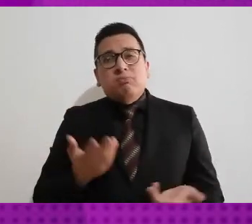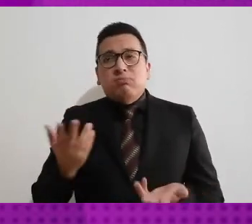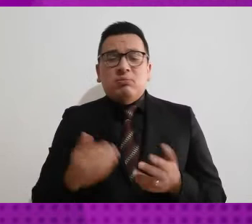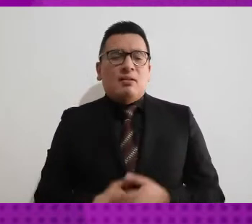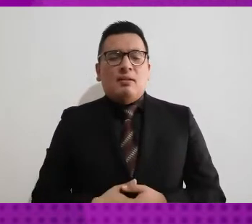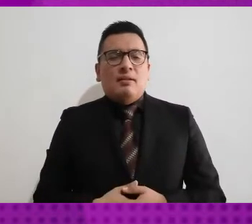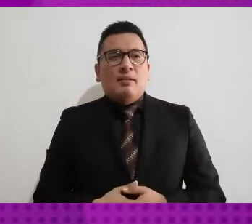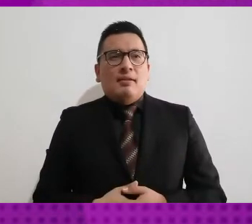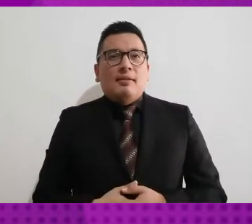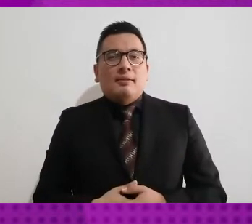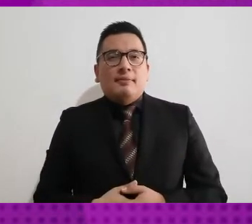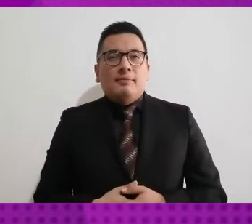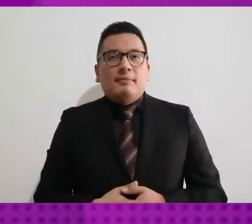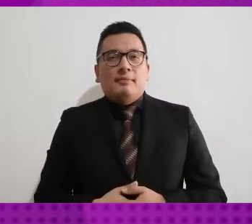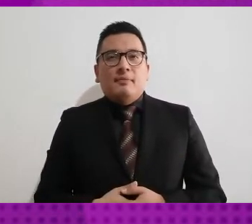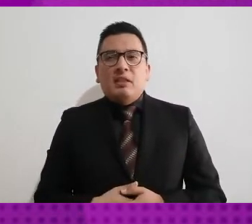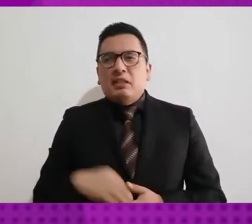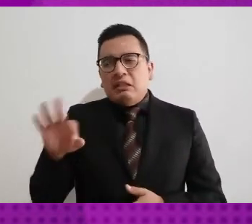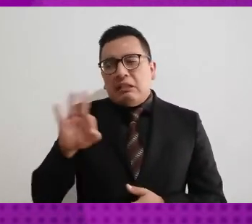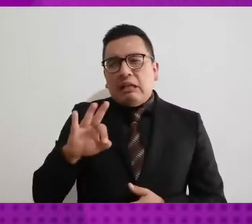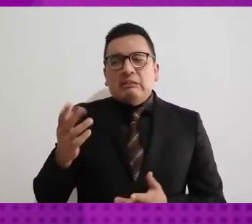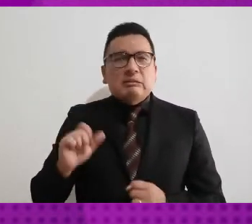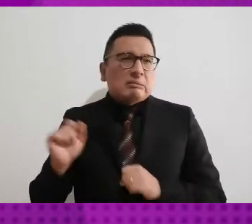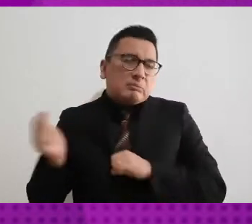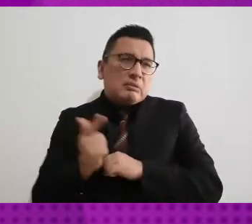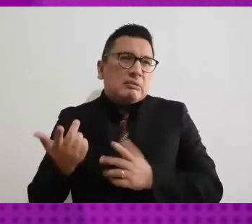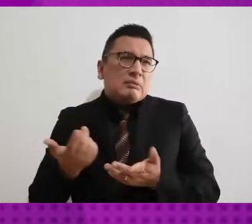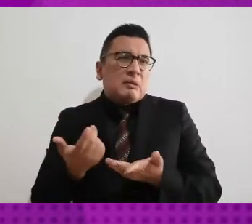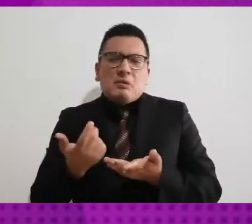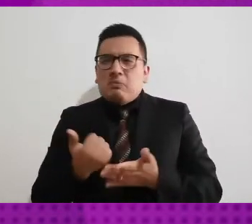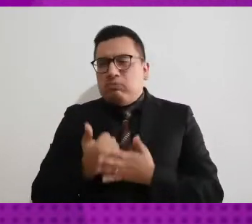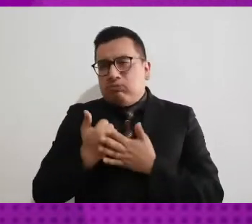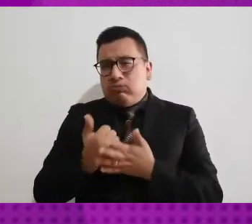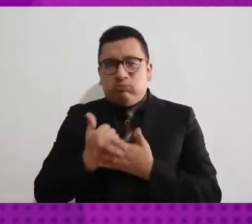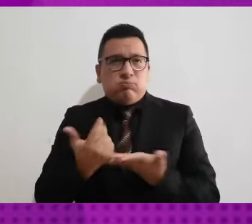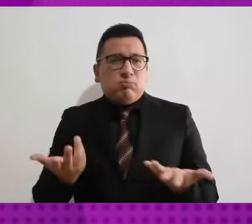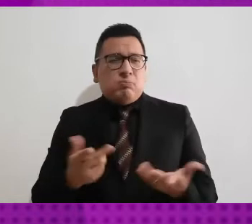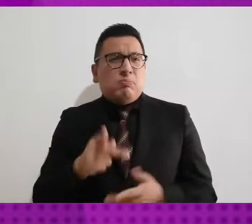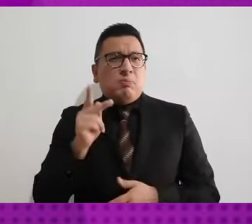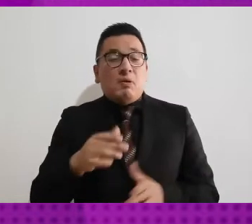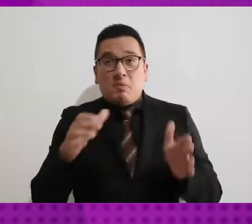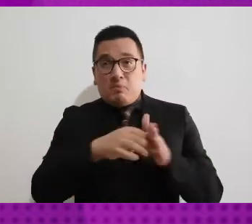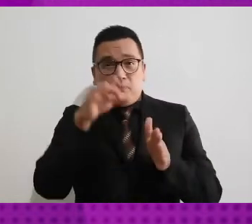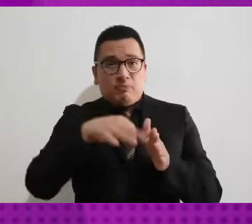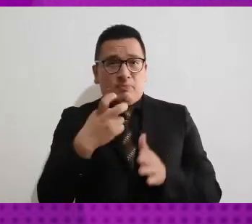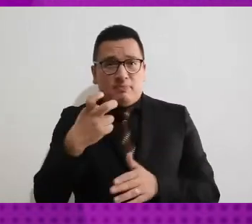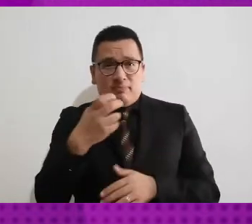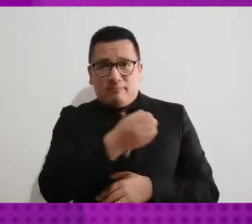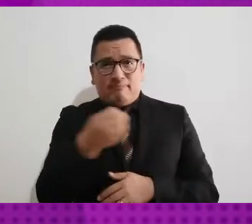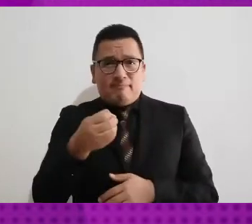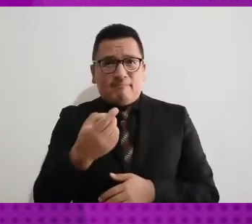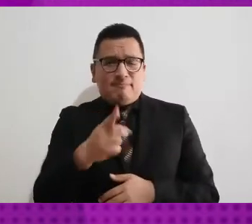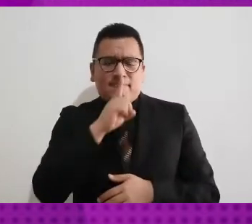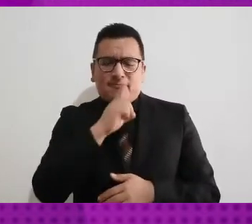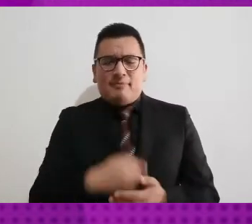el sistema encontraba la manera de entenderse con ellos. Y no eran precisamente las elecciones la vía cómo se